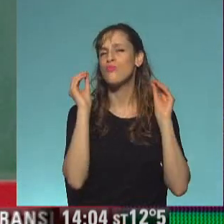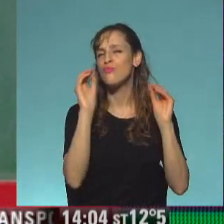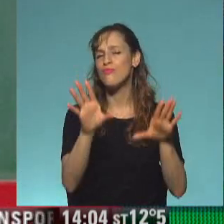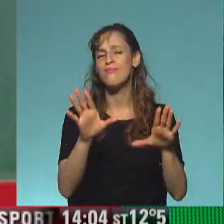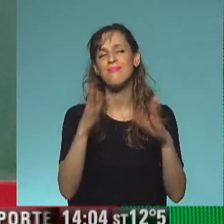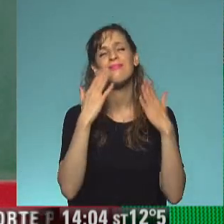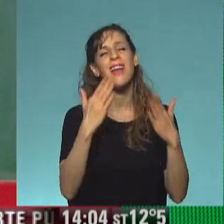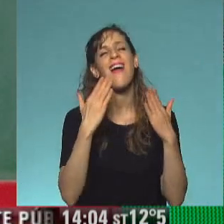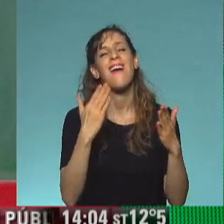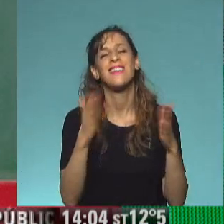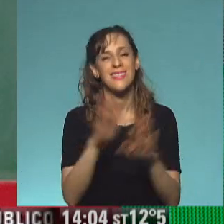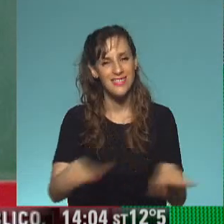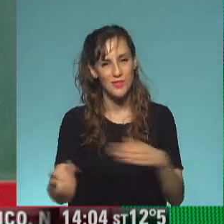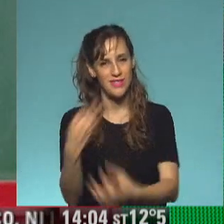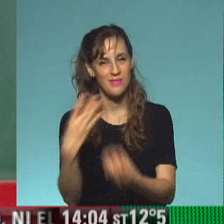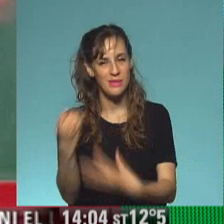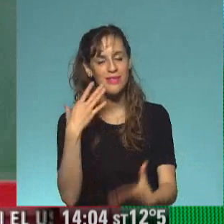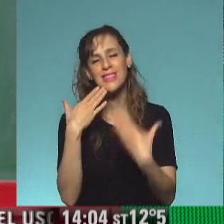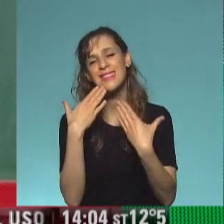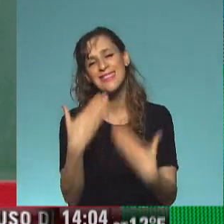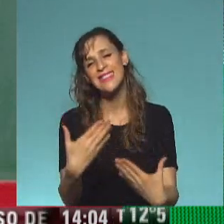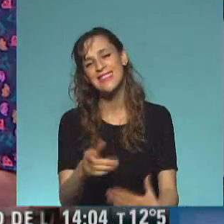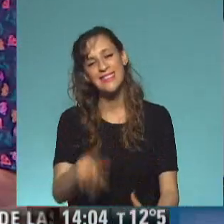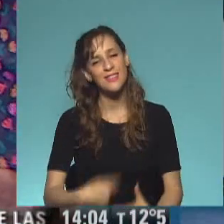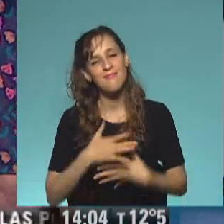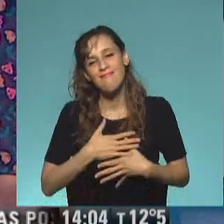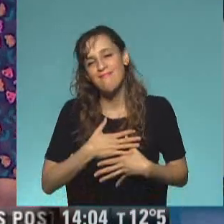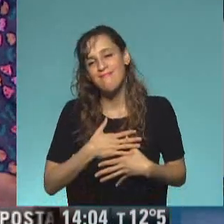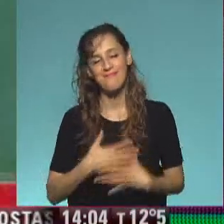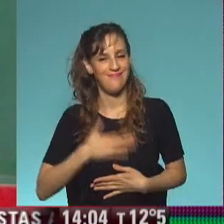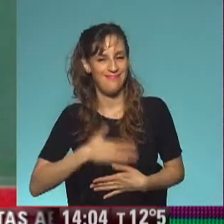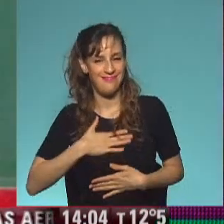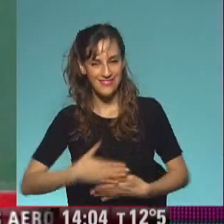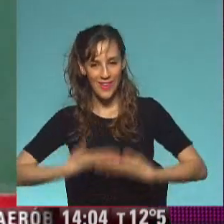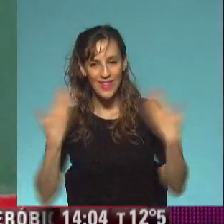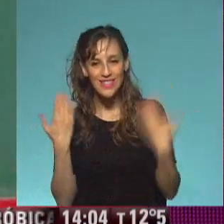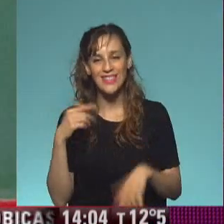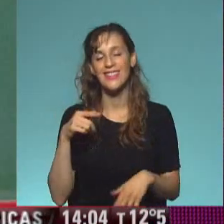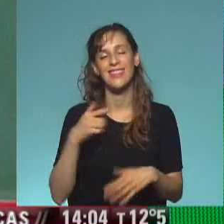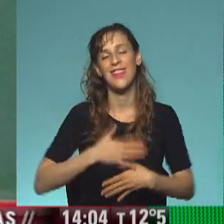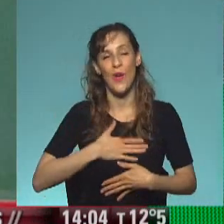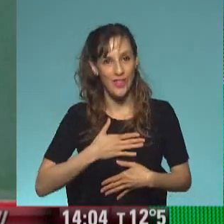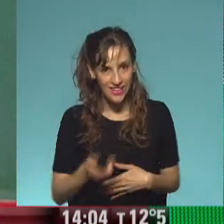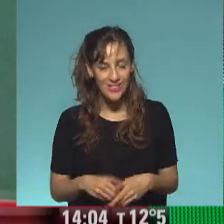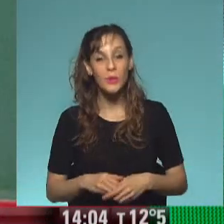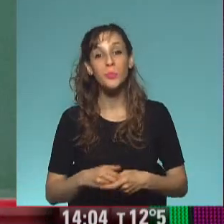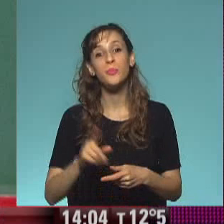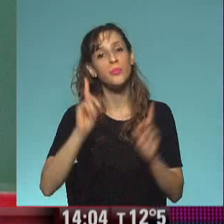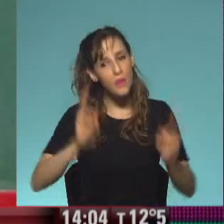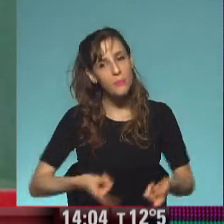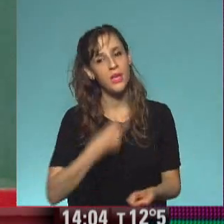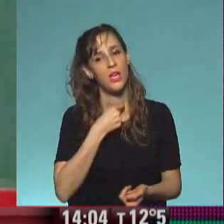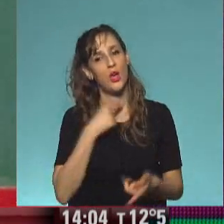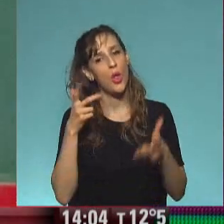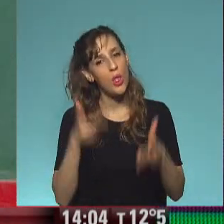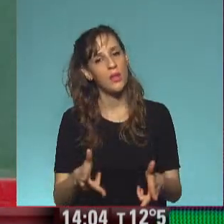llegan. La verdad, nos llena el corazón, nos pone súper contentos que nos manden esos mensajes. Y bueno, lo otro que quería decirte de